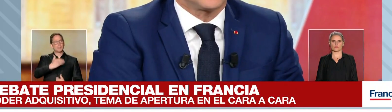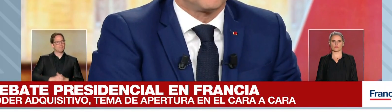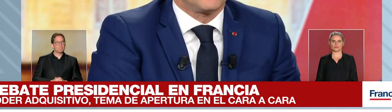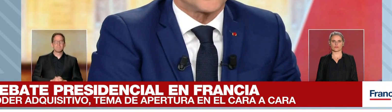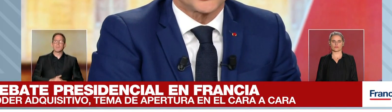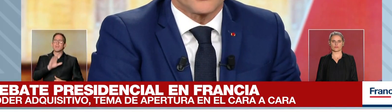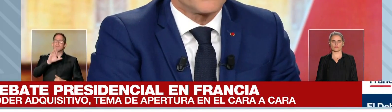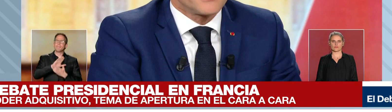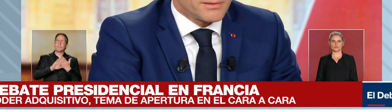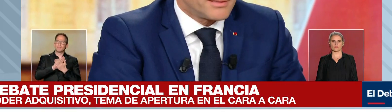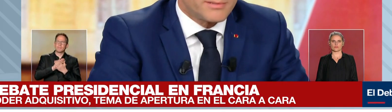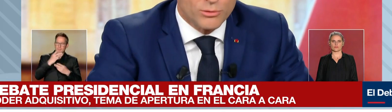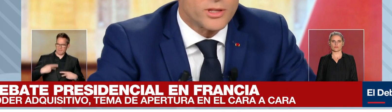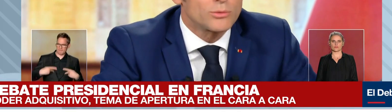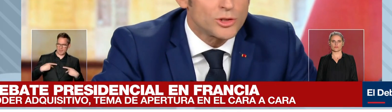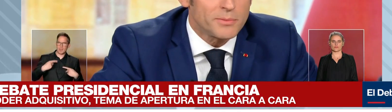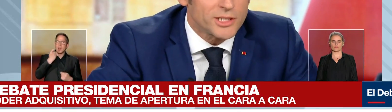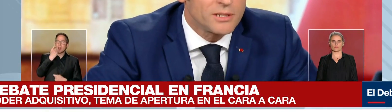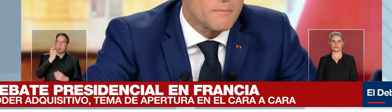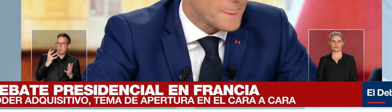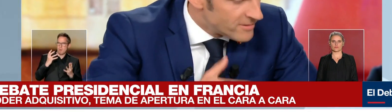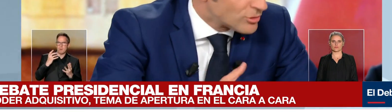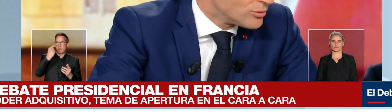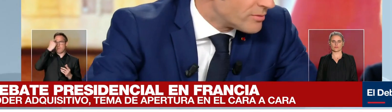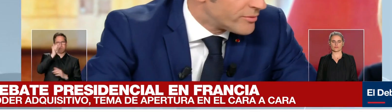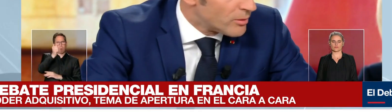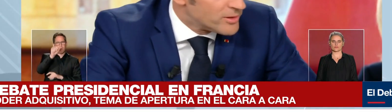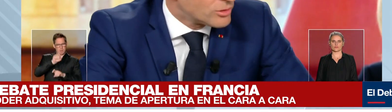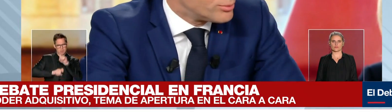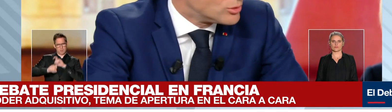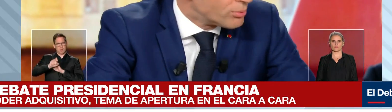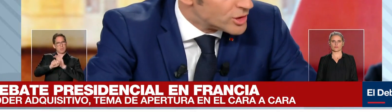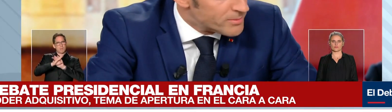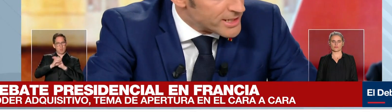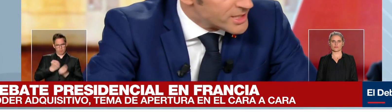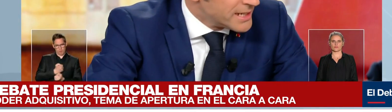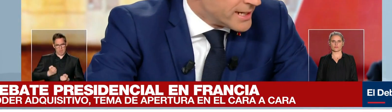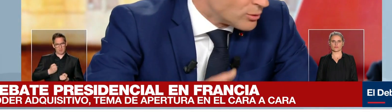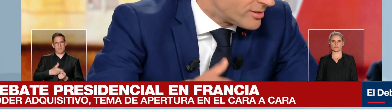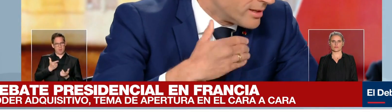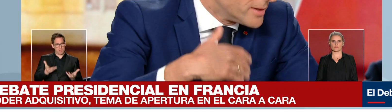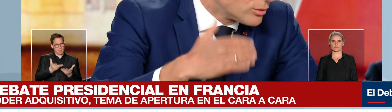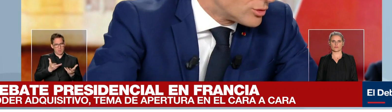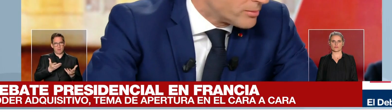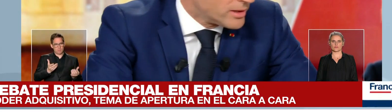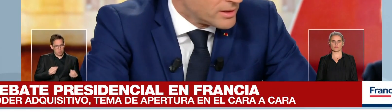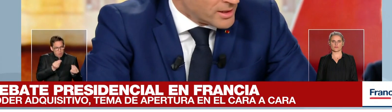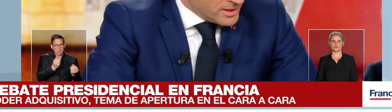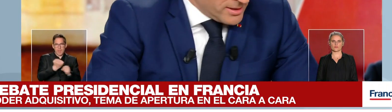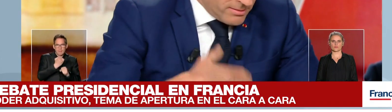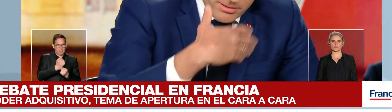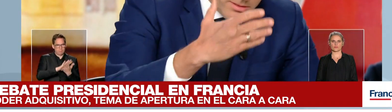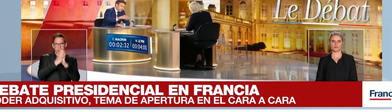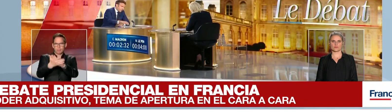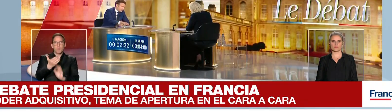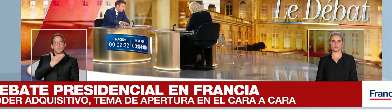de los 5 años que acaban de pasar, pero la mejor manera de tener poder adquisitivo es luchar contra el desempleo. Bajamos en 2 puntos